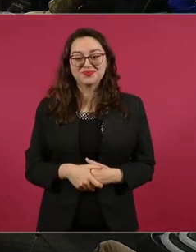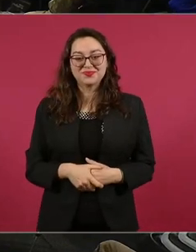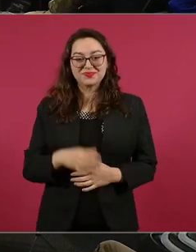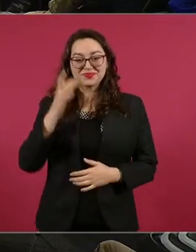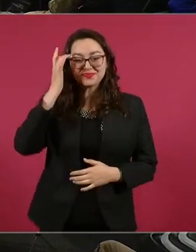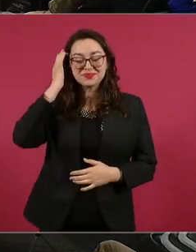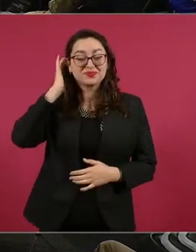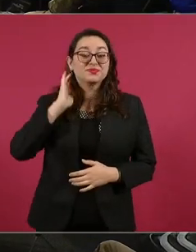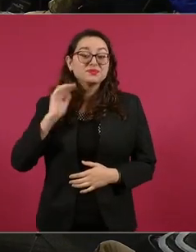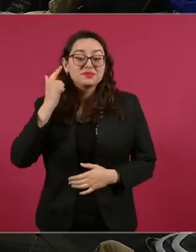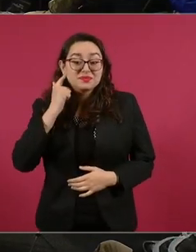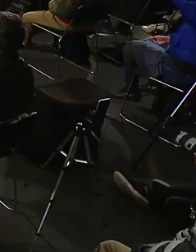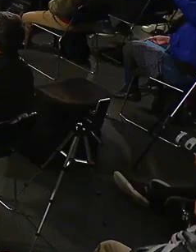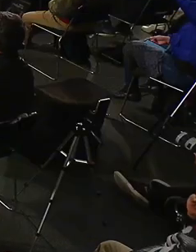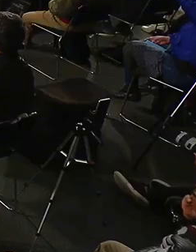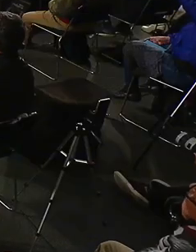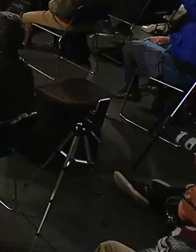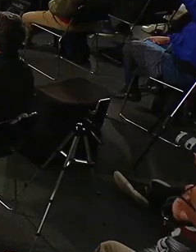¿Cómo?